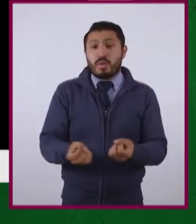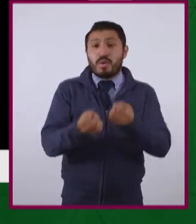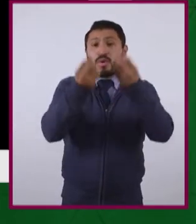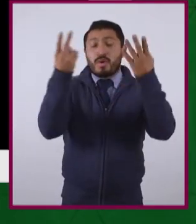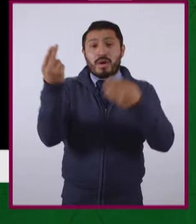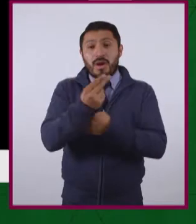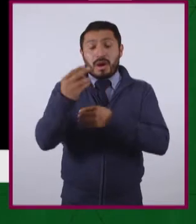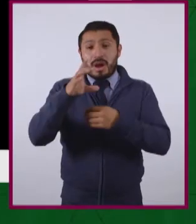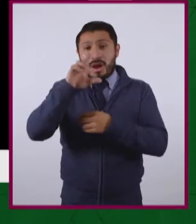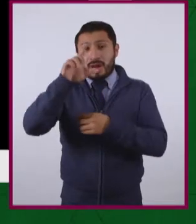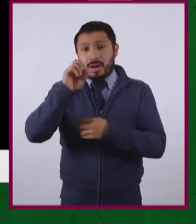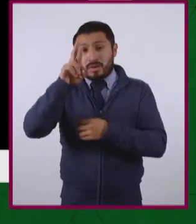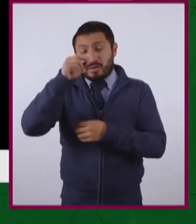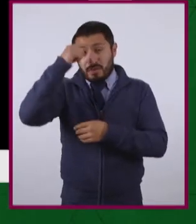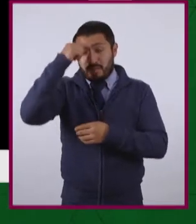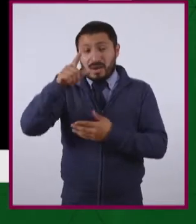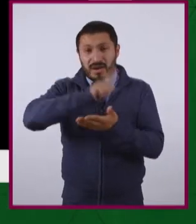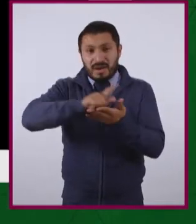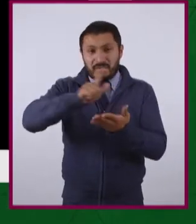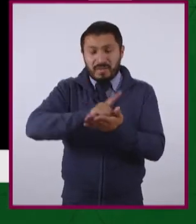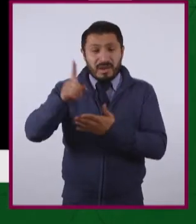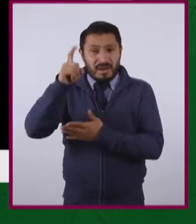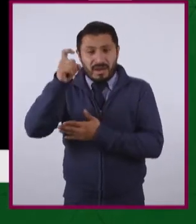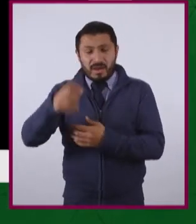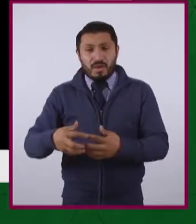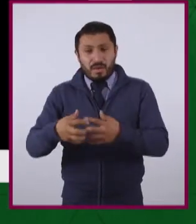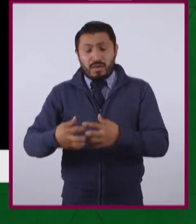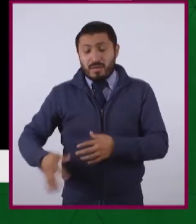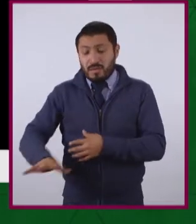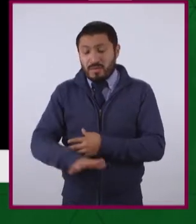de cloro para desinfectar el agua de la cisterna.